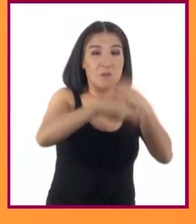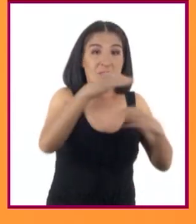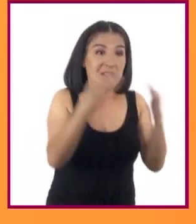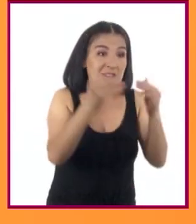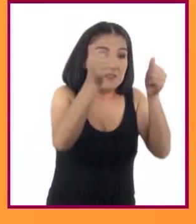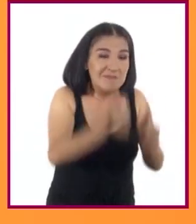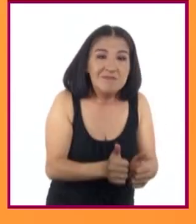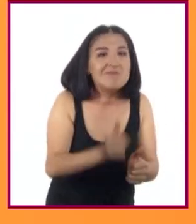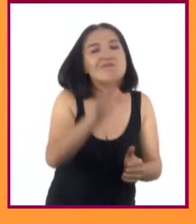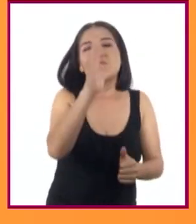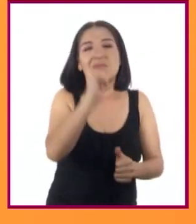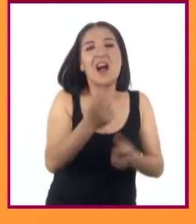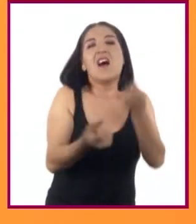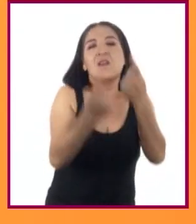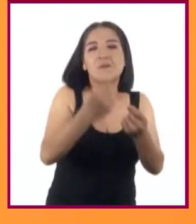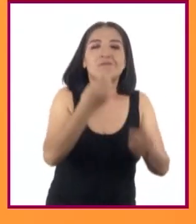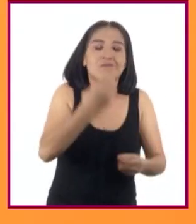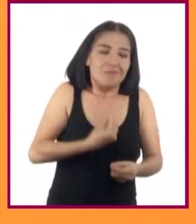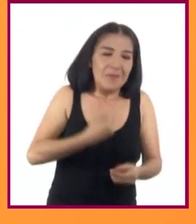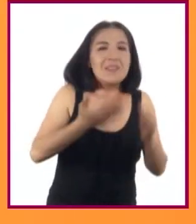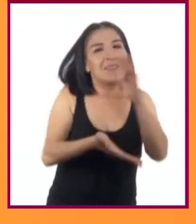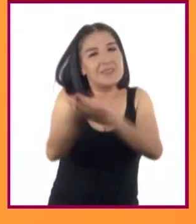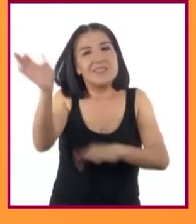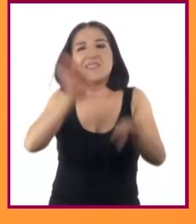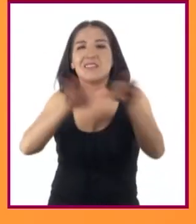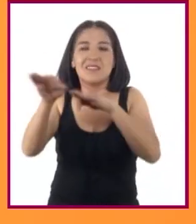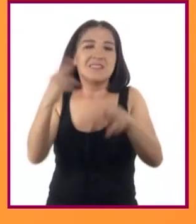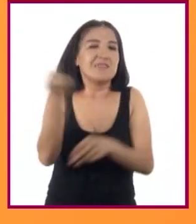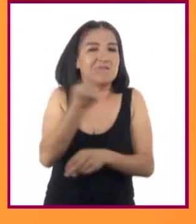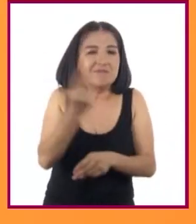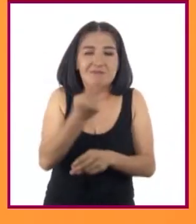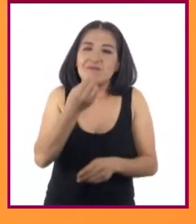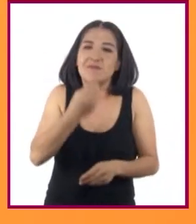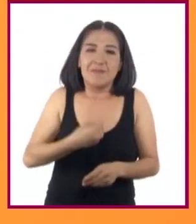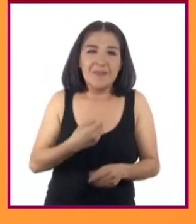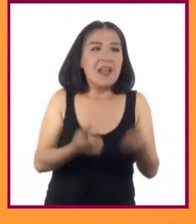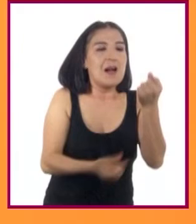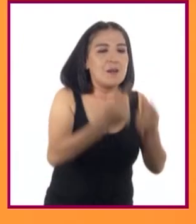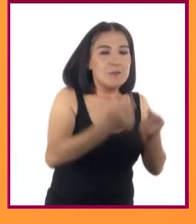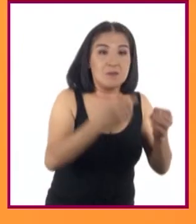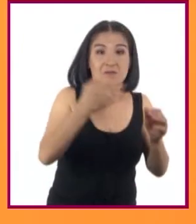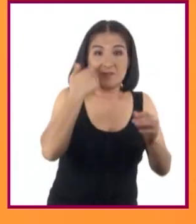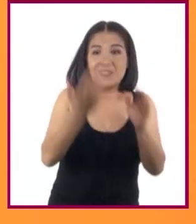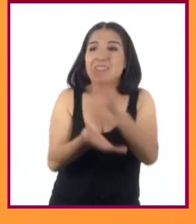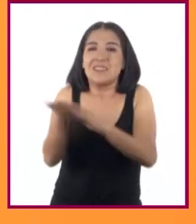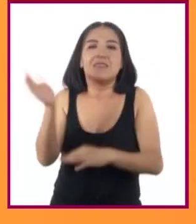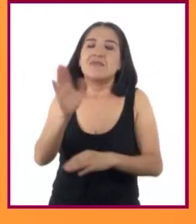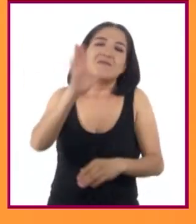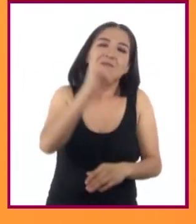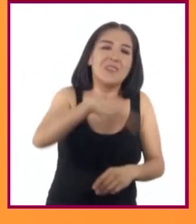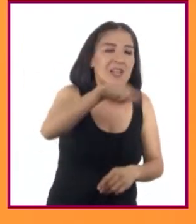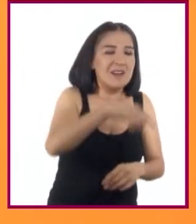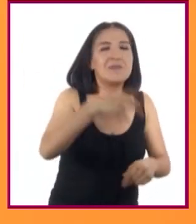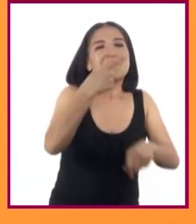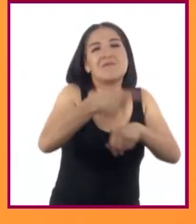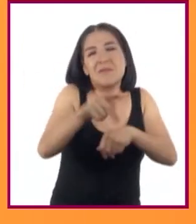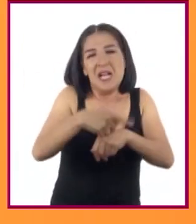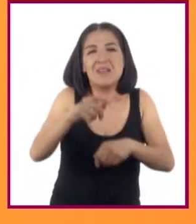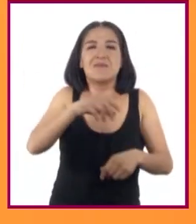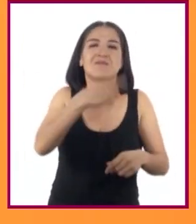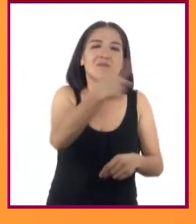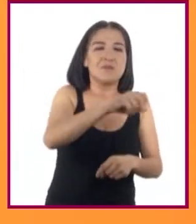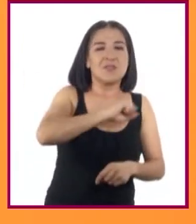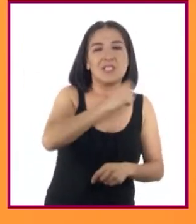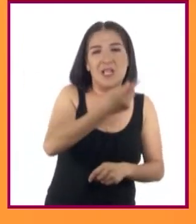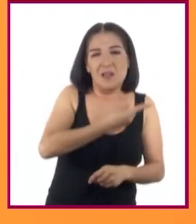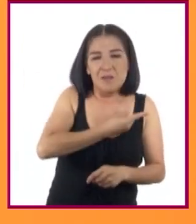quedar en casa, algunas salen a trabajar, otras, aunque quieran salir, tienen mayores riesgos, pero en general las personas